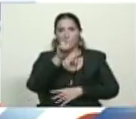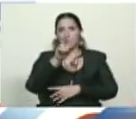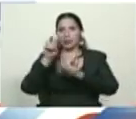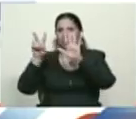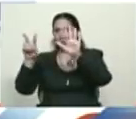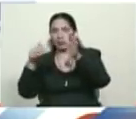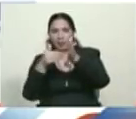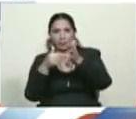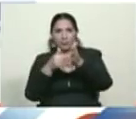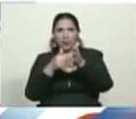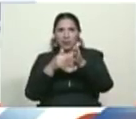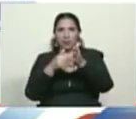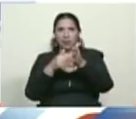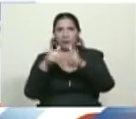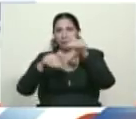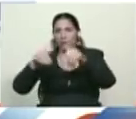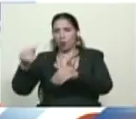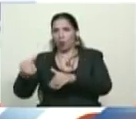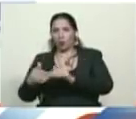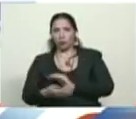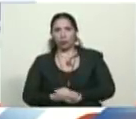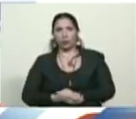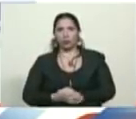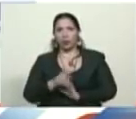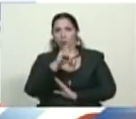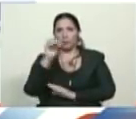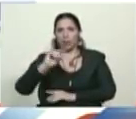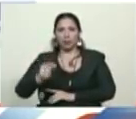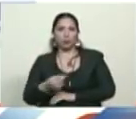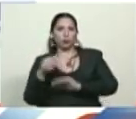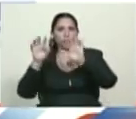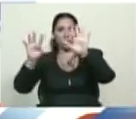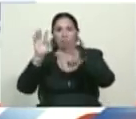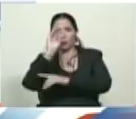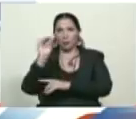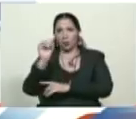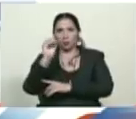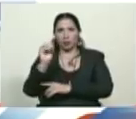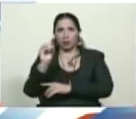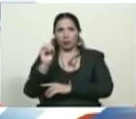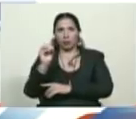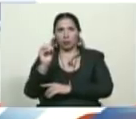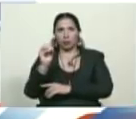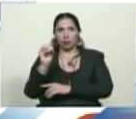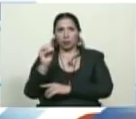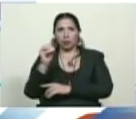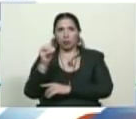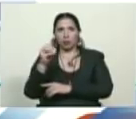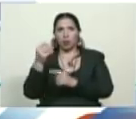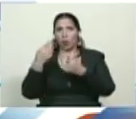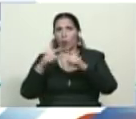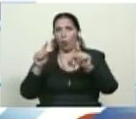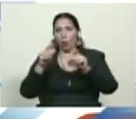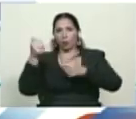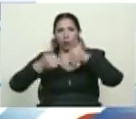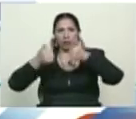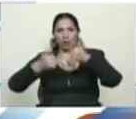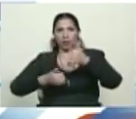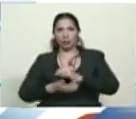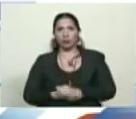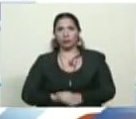millones de votos, para el 20.9%. El señor Javier Bertucci sacó